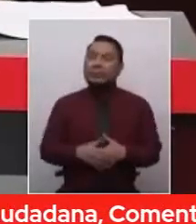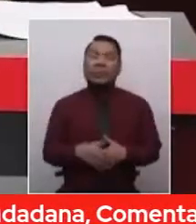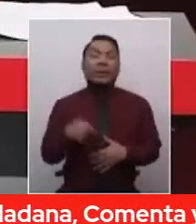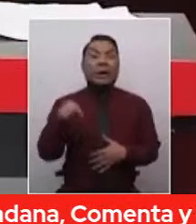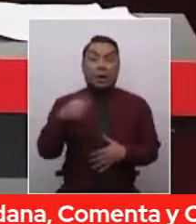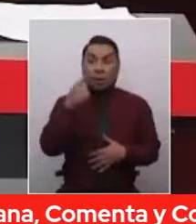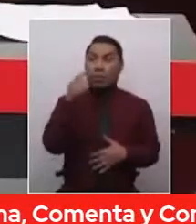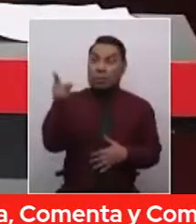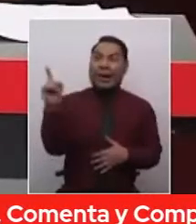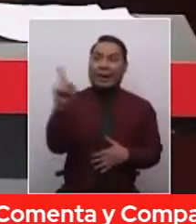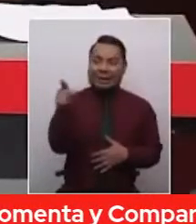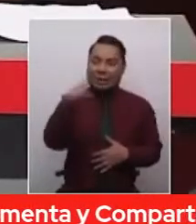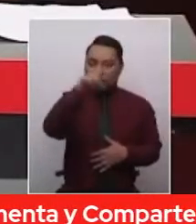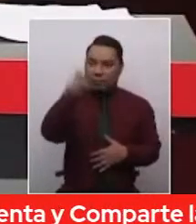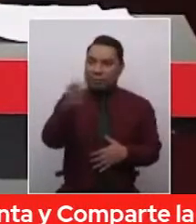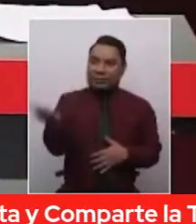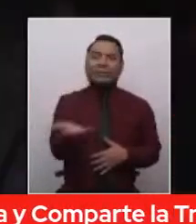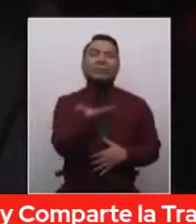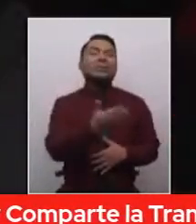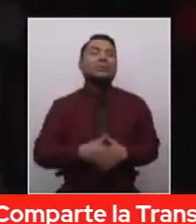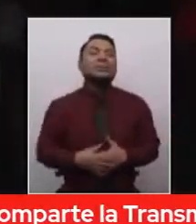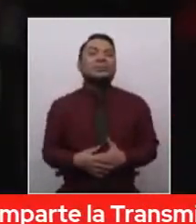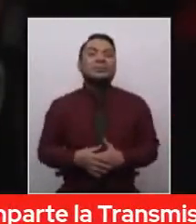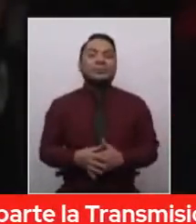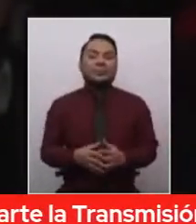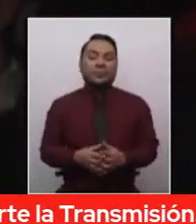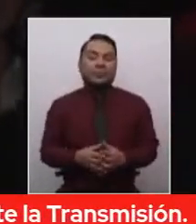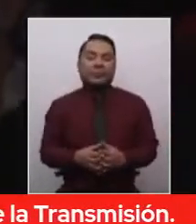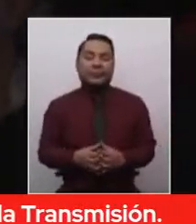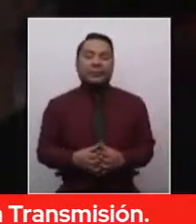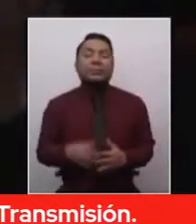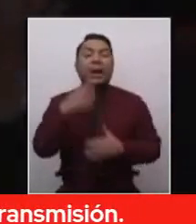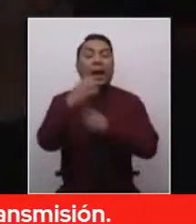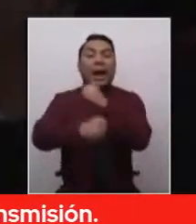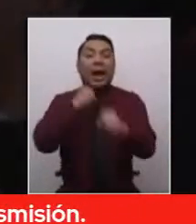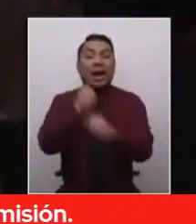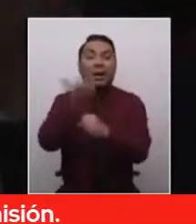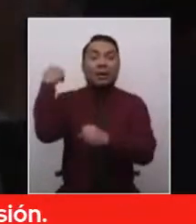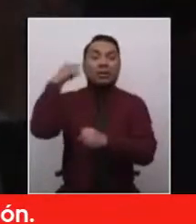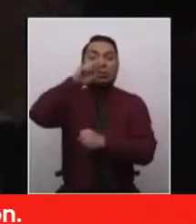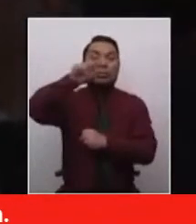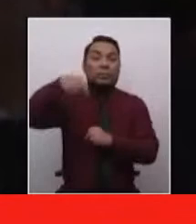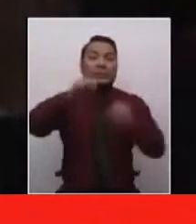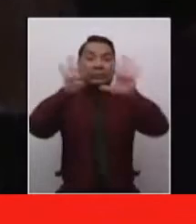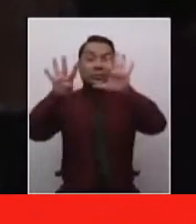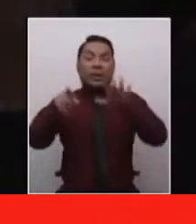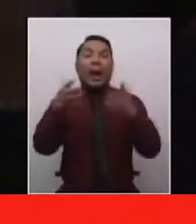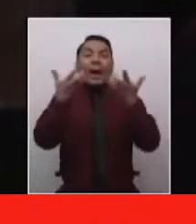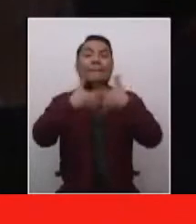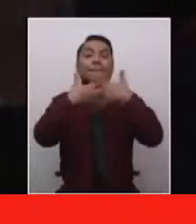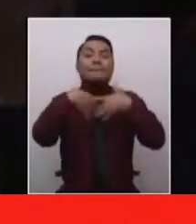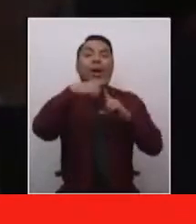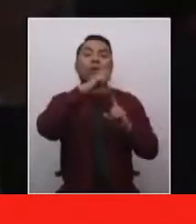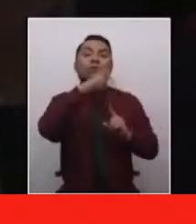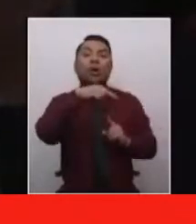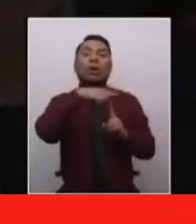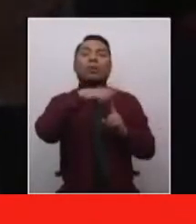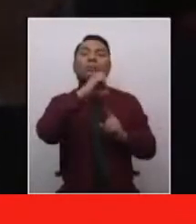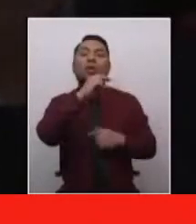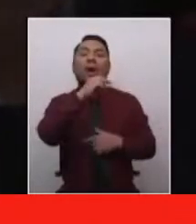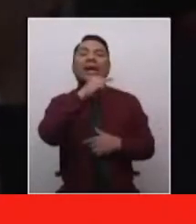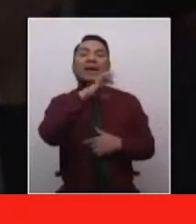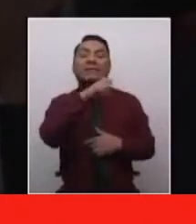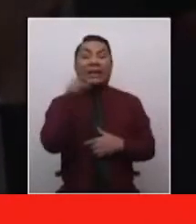el auditorio y hace su pregunta. Adelante, Jonathan. En el año 2019, la empresa TomTom Traffic declaró que Lima es